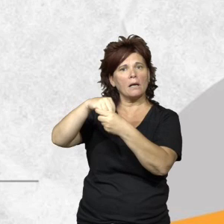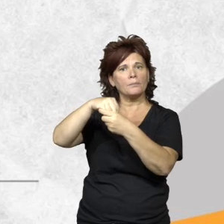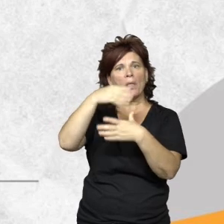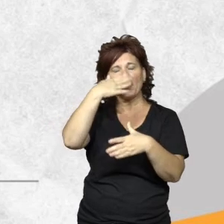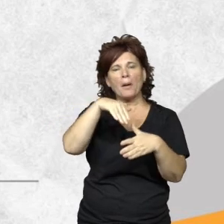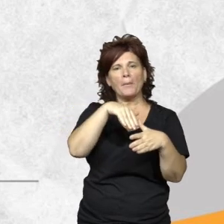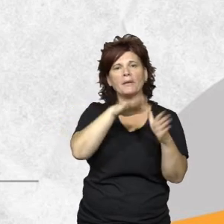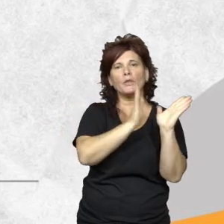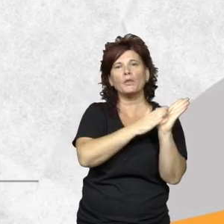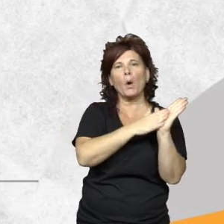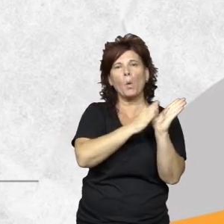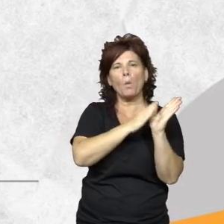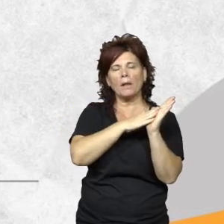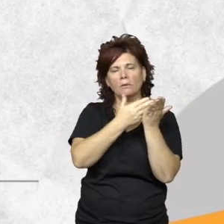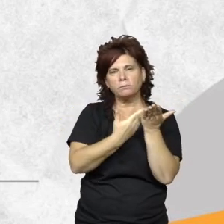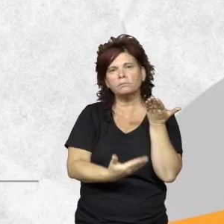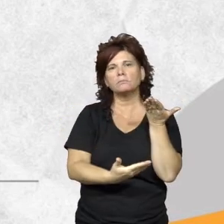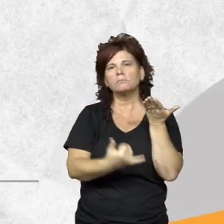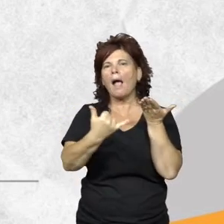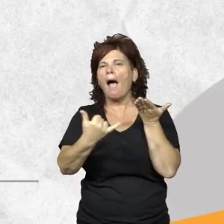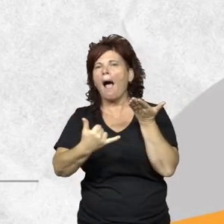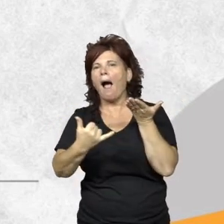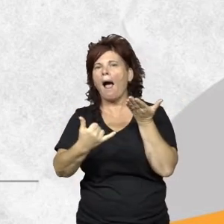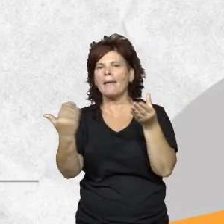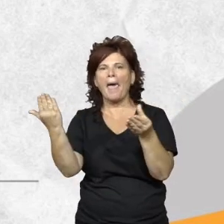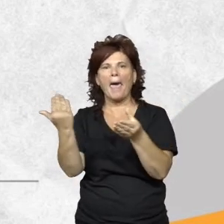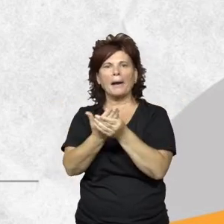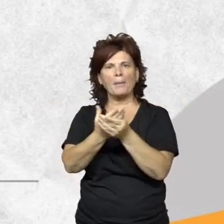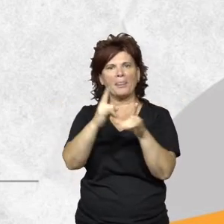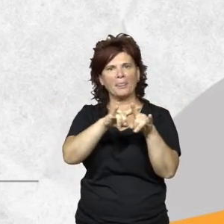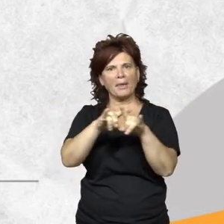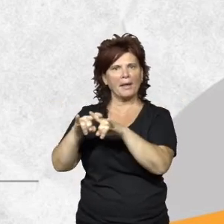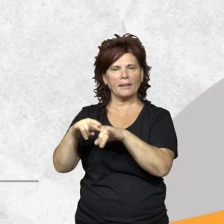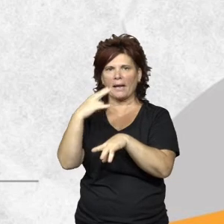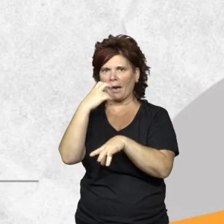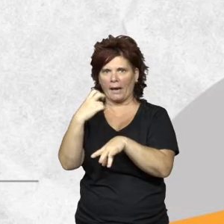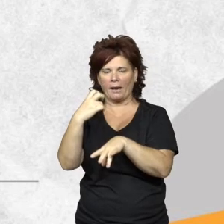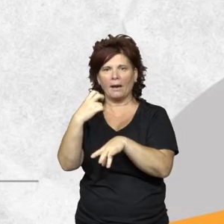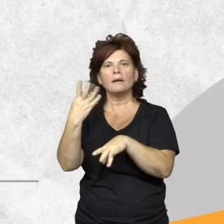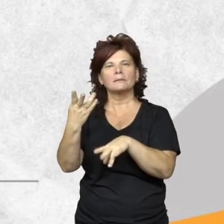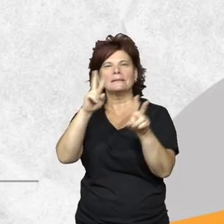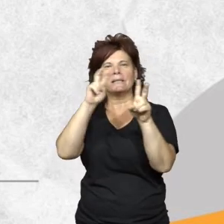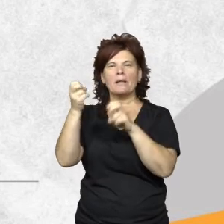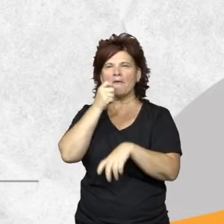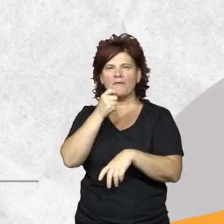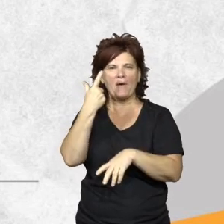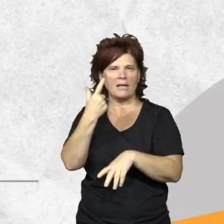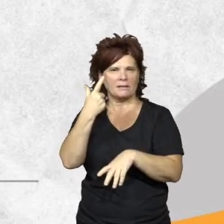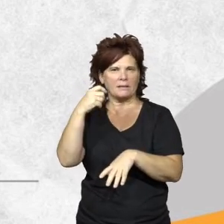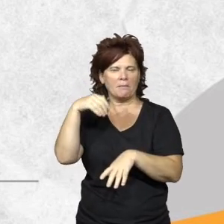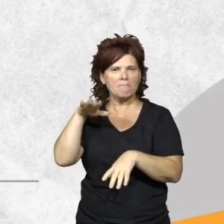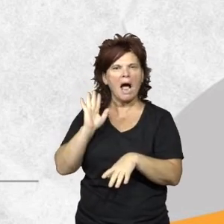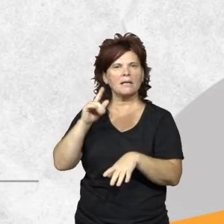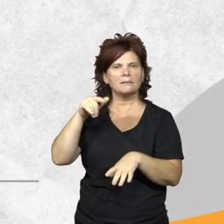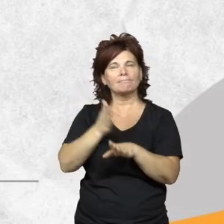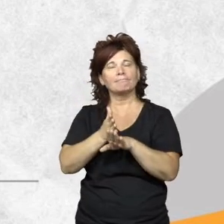documental, nosotros tenemos el expediente electrónico, así que ahora es mucho más fácil. Antes con